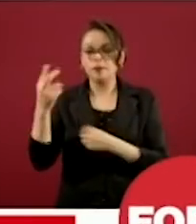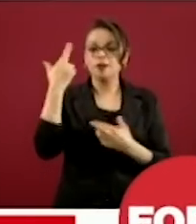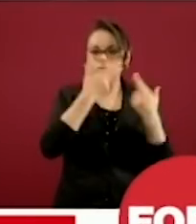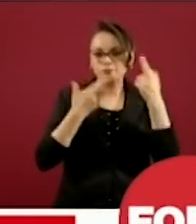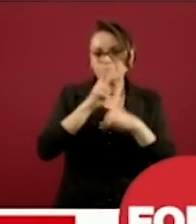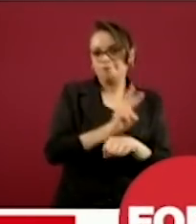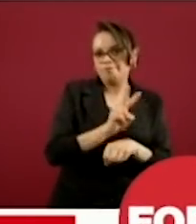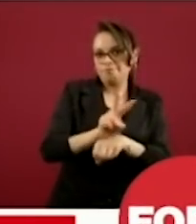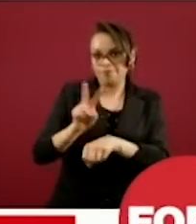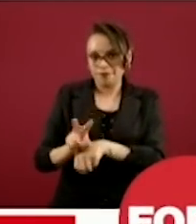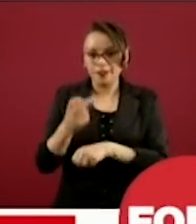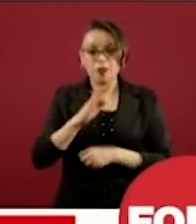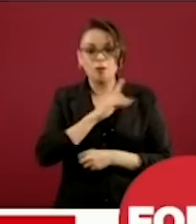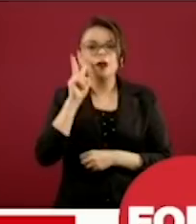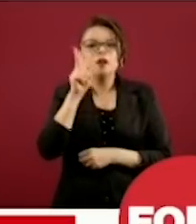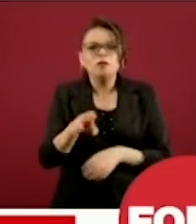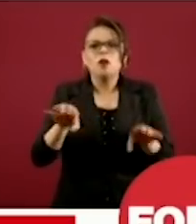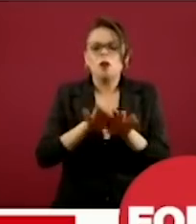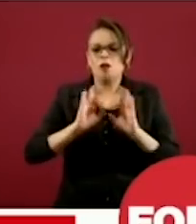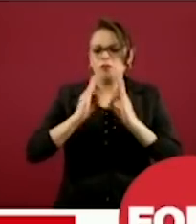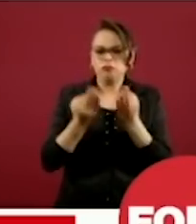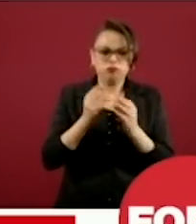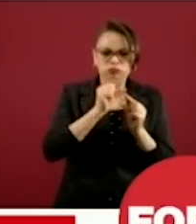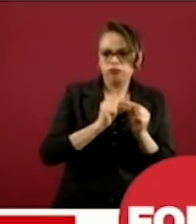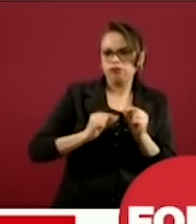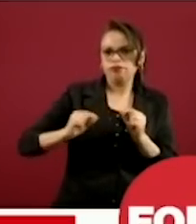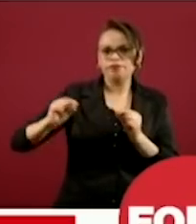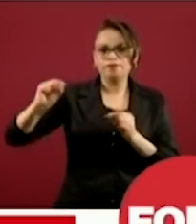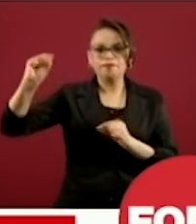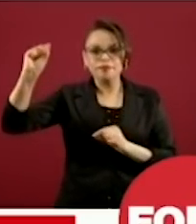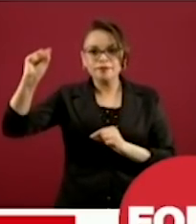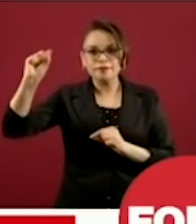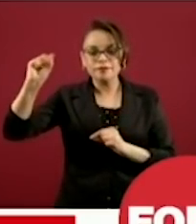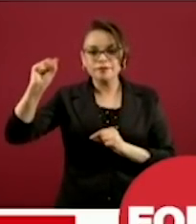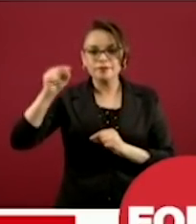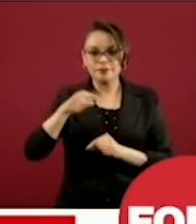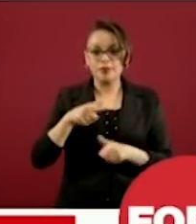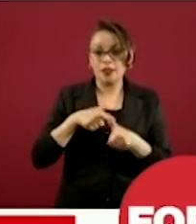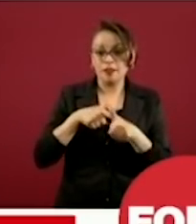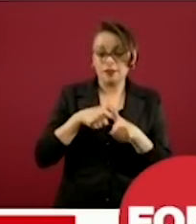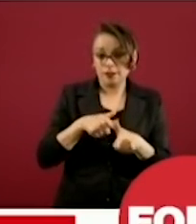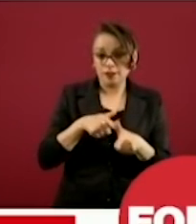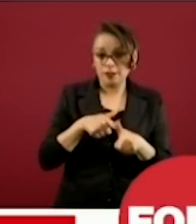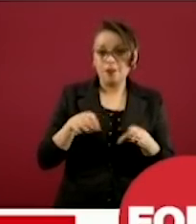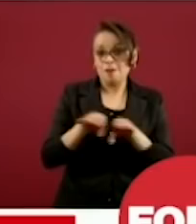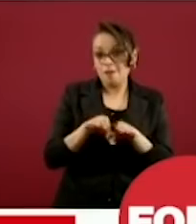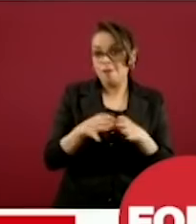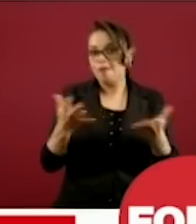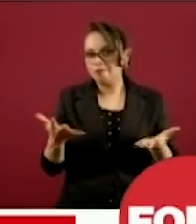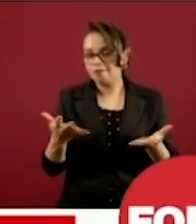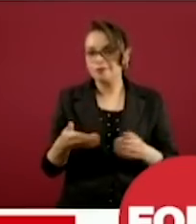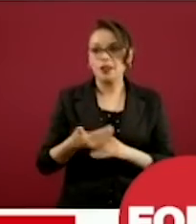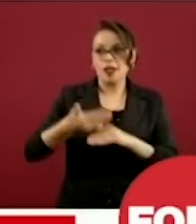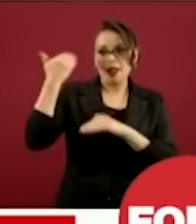cómo se está comportando esta curva posterior o en seguimiento a cuando inició de manera oficial la jornada de salud,